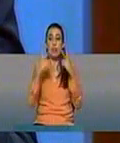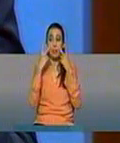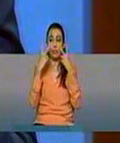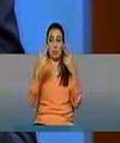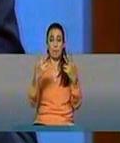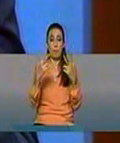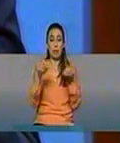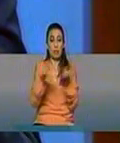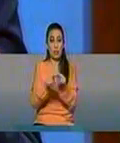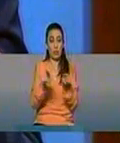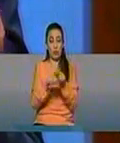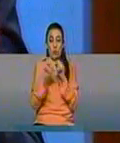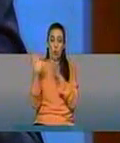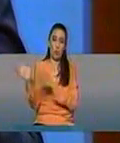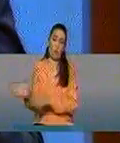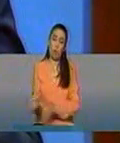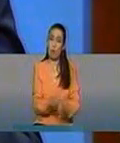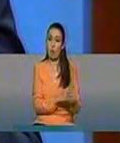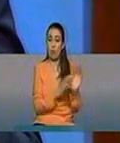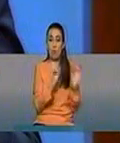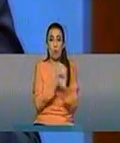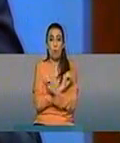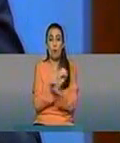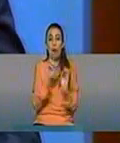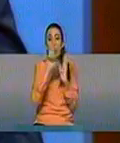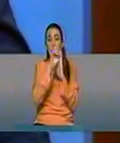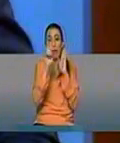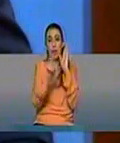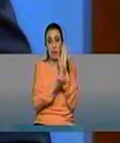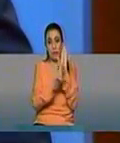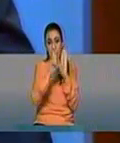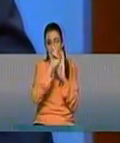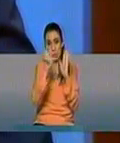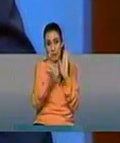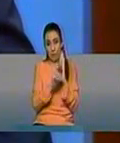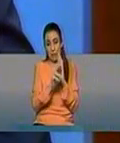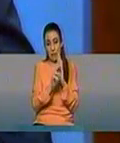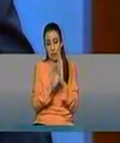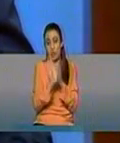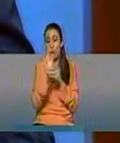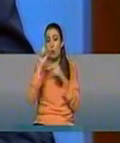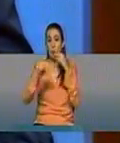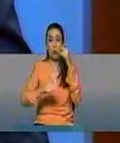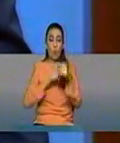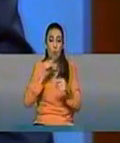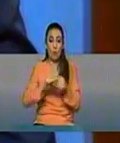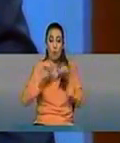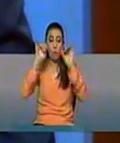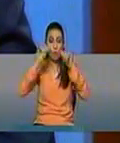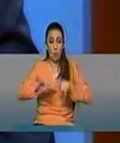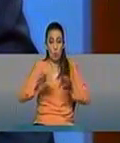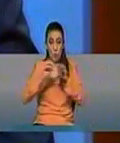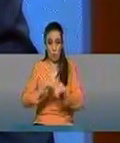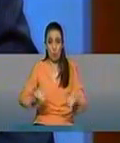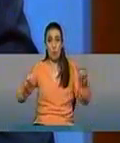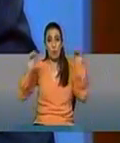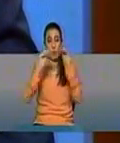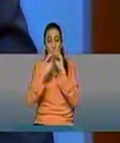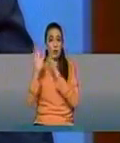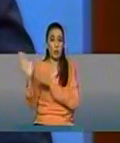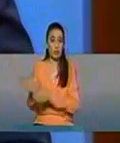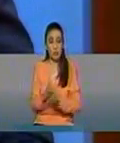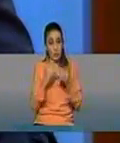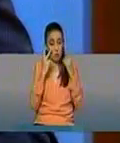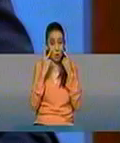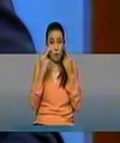ellos planteen dentro de un reglamento la creación de este sector, para que se nos permita, dentro de los GATS, porque también